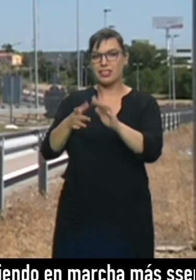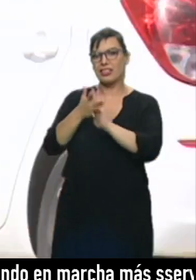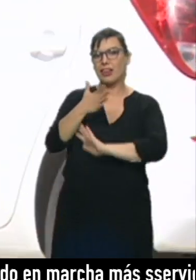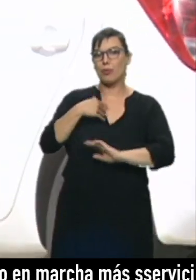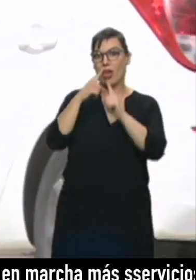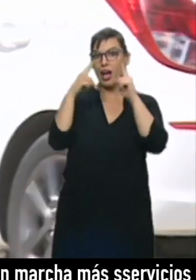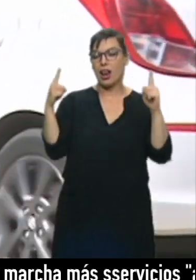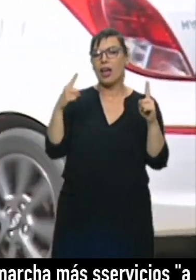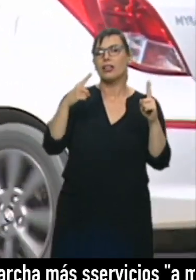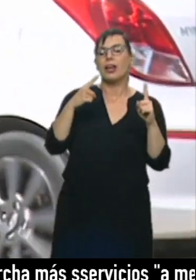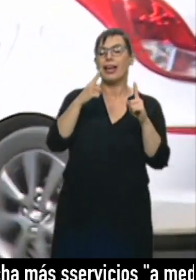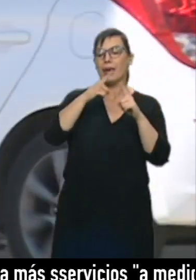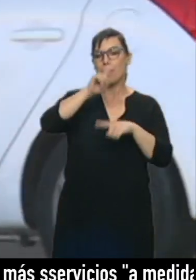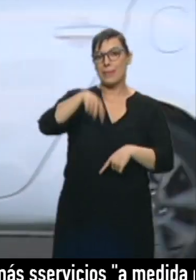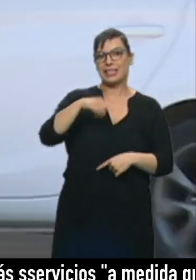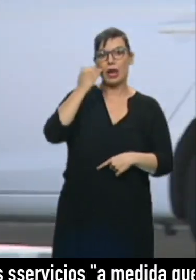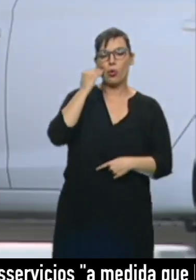facturación en el mes de julio.